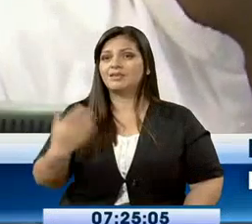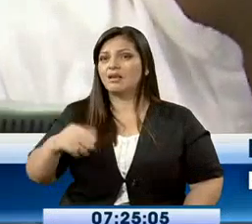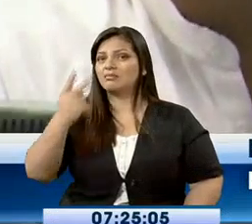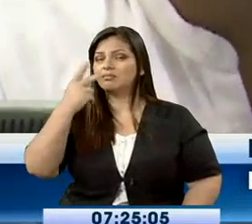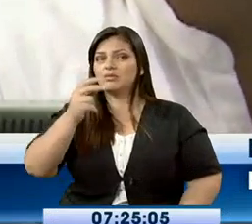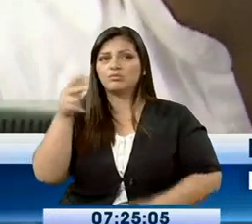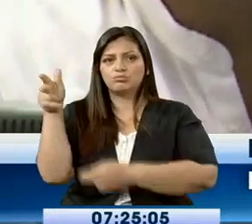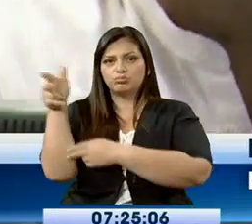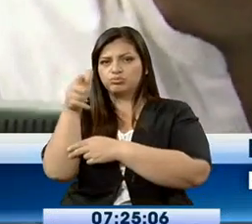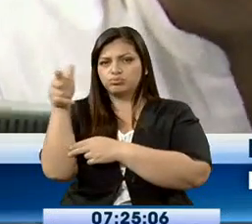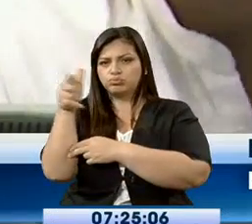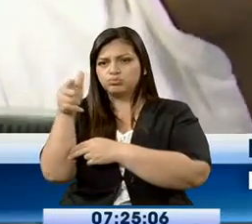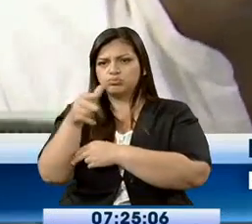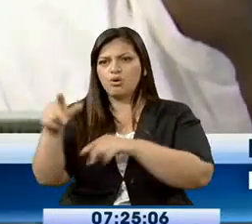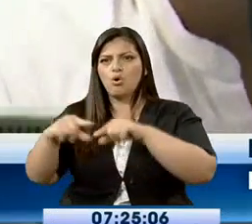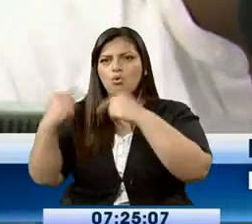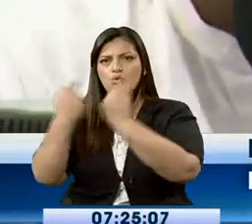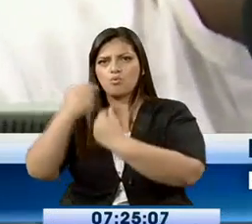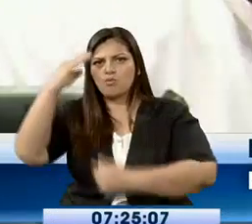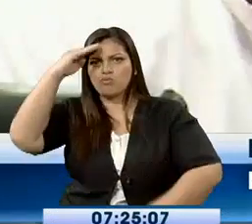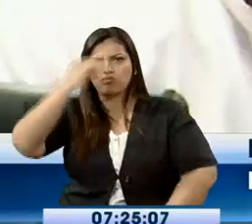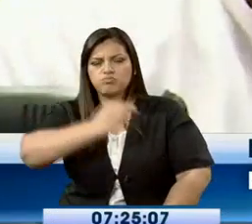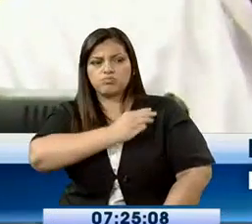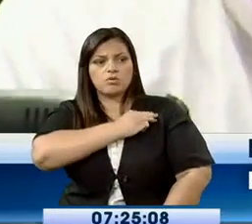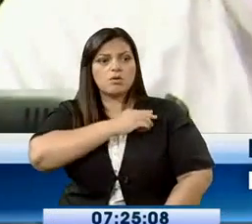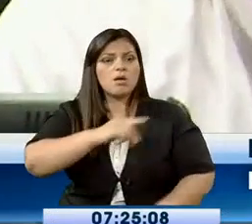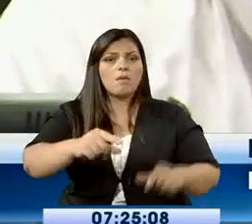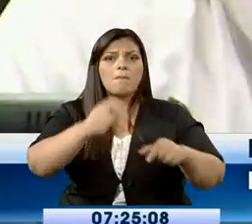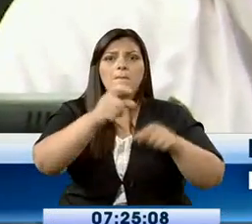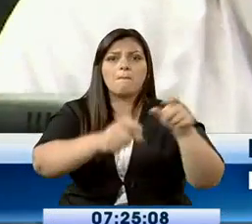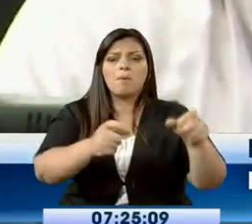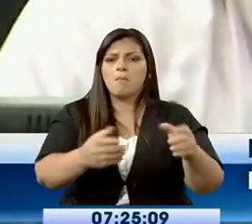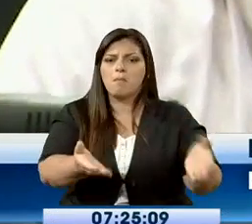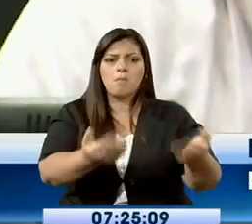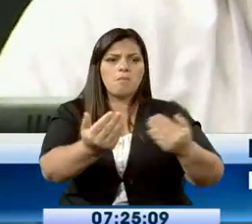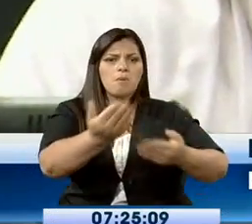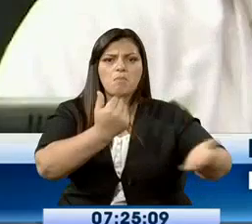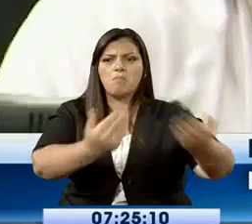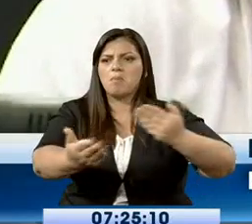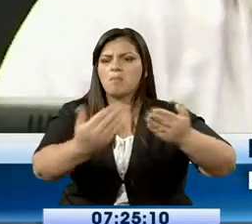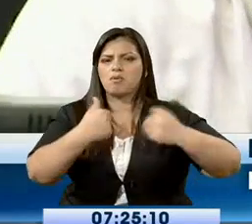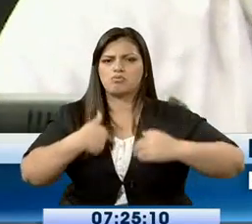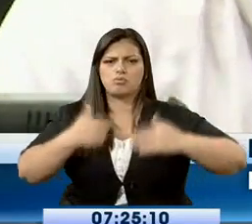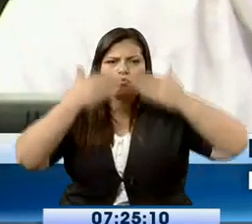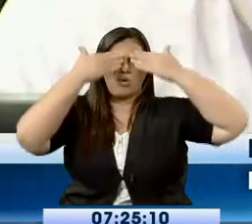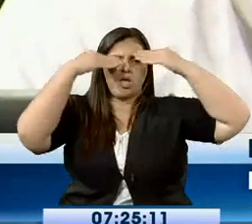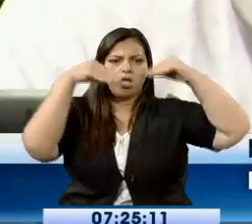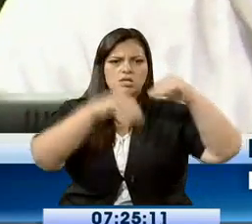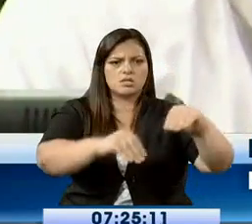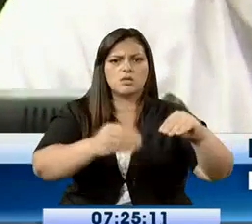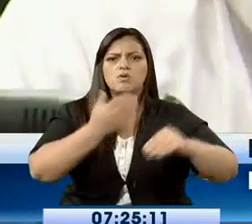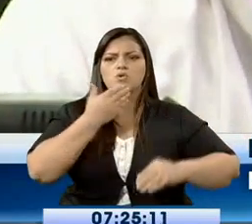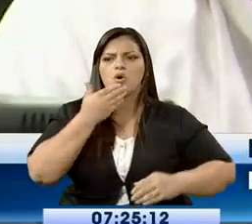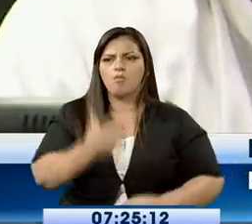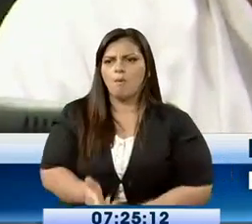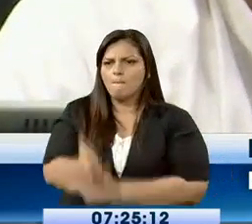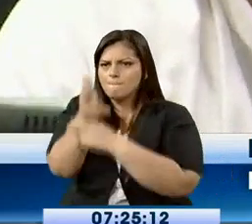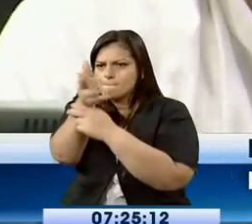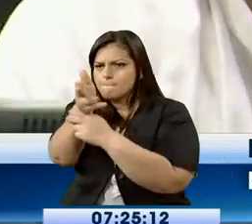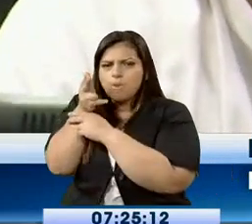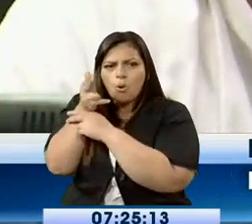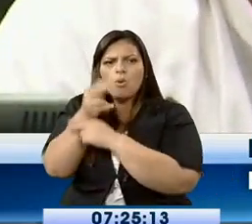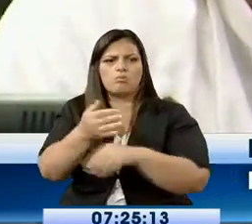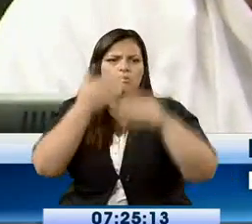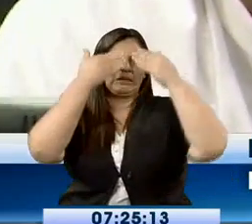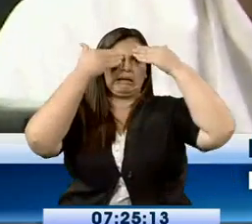de paramilitares en el Parque Metropolitano de Quito. A los militares el pueblo ecuatoriano le dio el uso de las armas. ¿Cuál es la limitación que